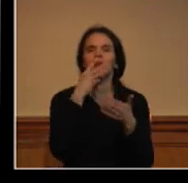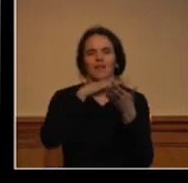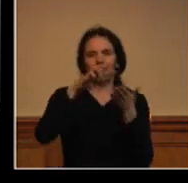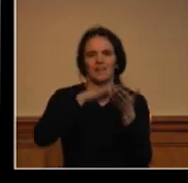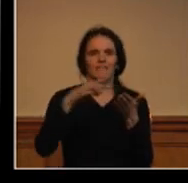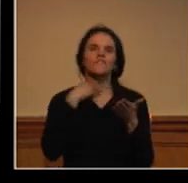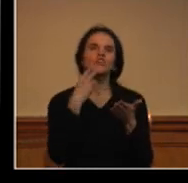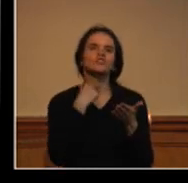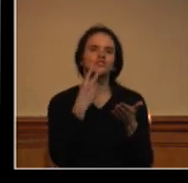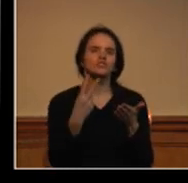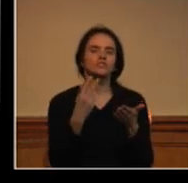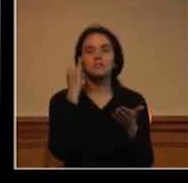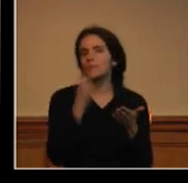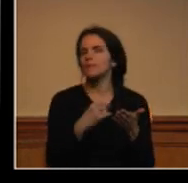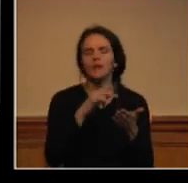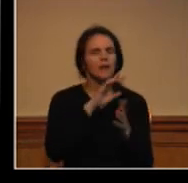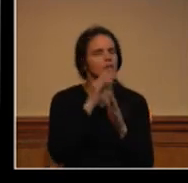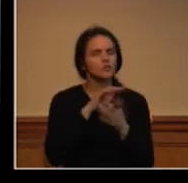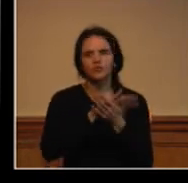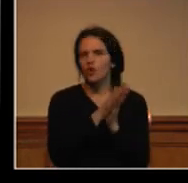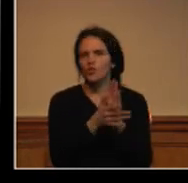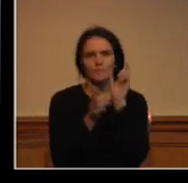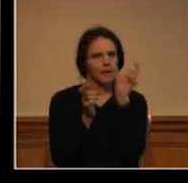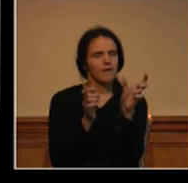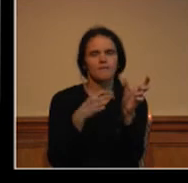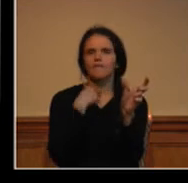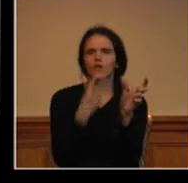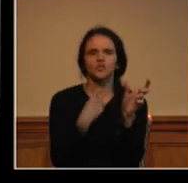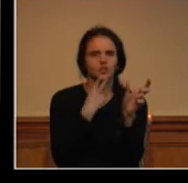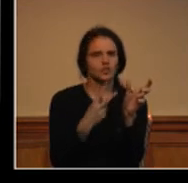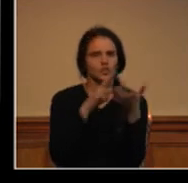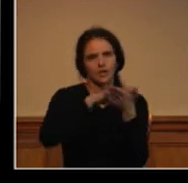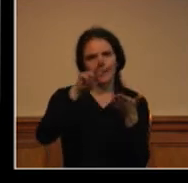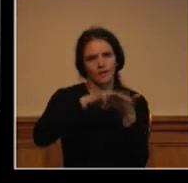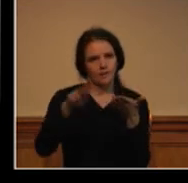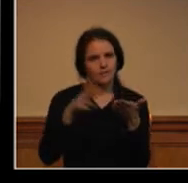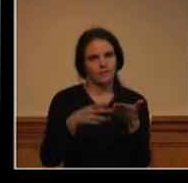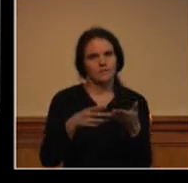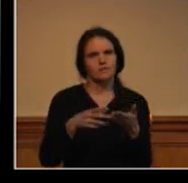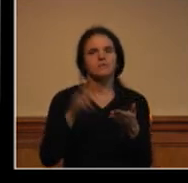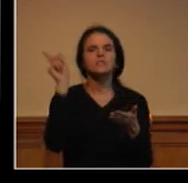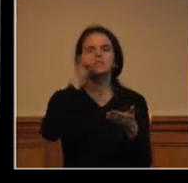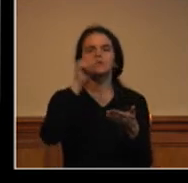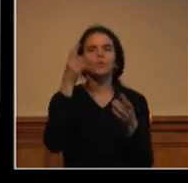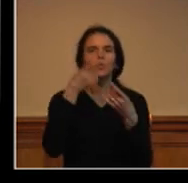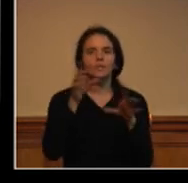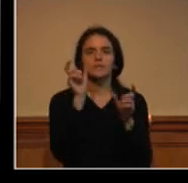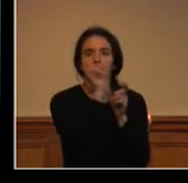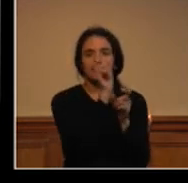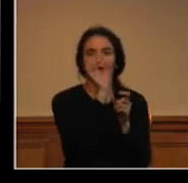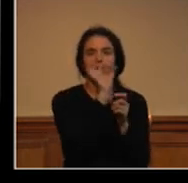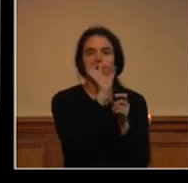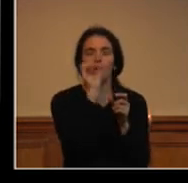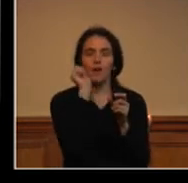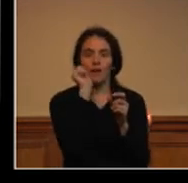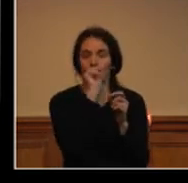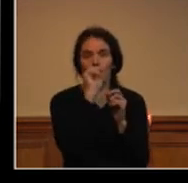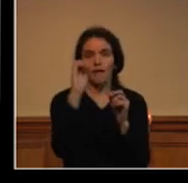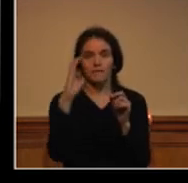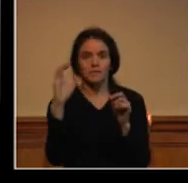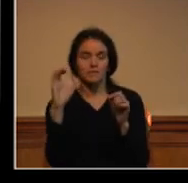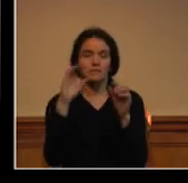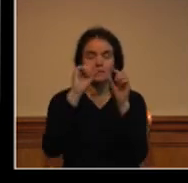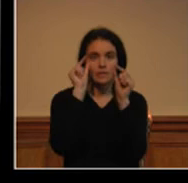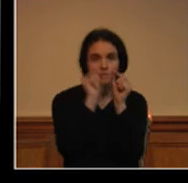La aplicación siempre me va a leer todo lo que sean las palabras. Si selecciono alguna sílaba o alguna letra, la aplicación me